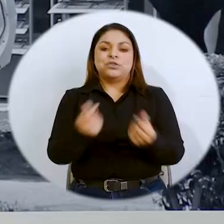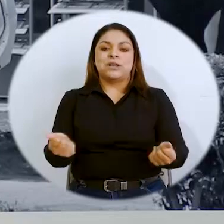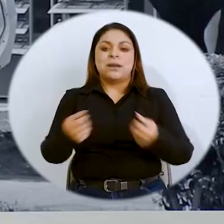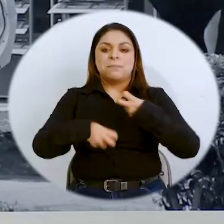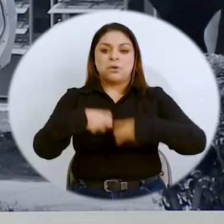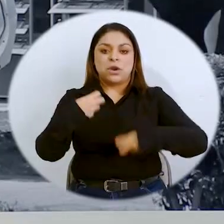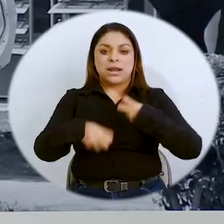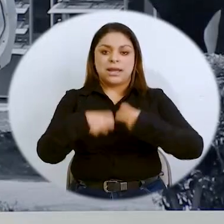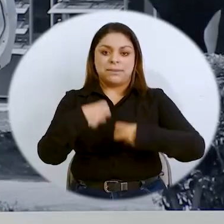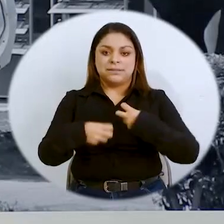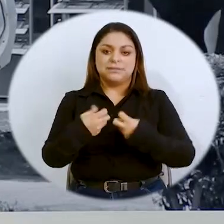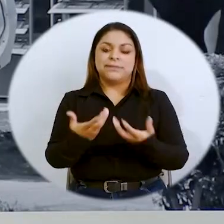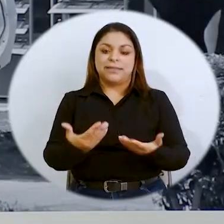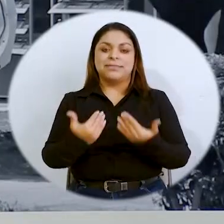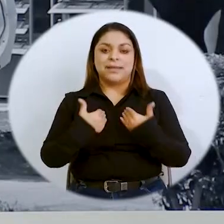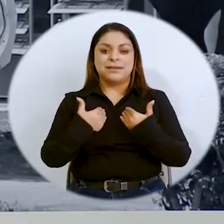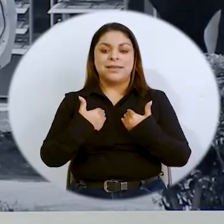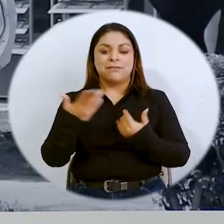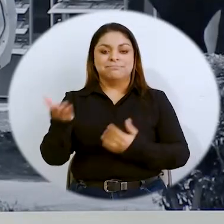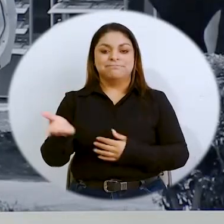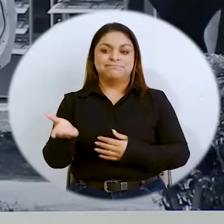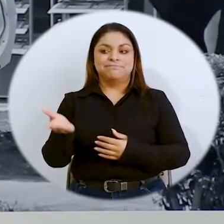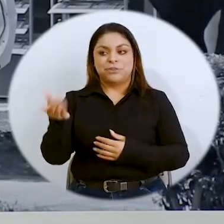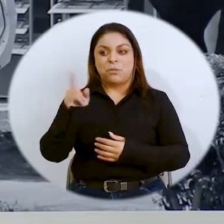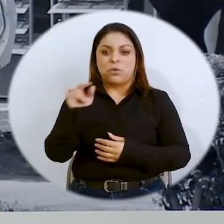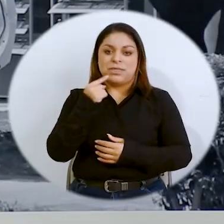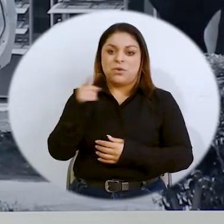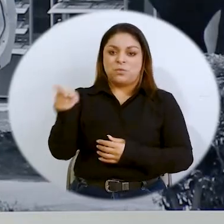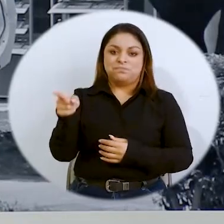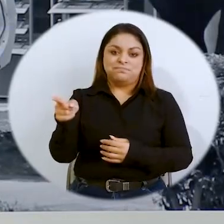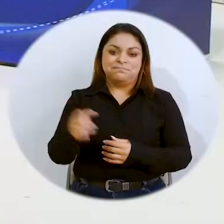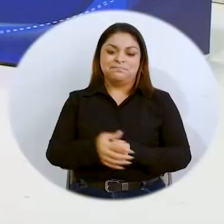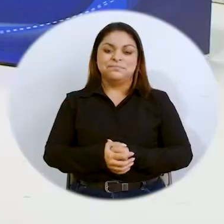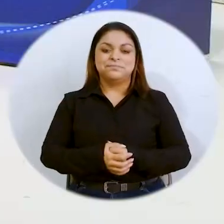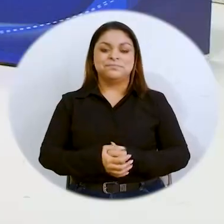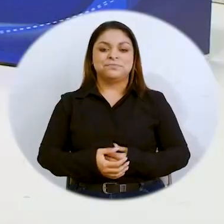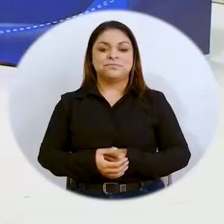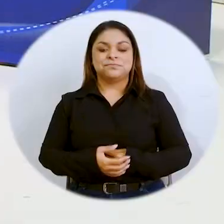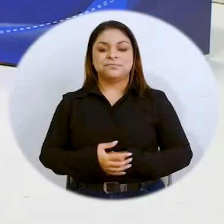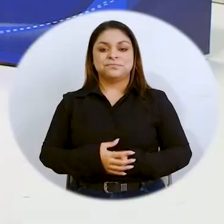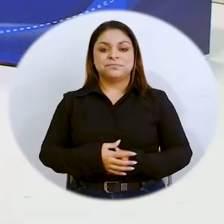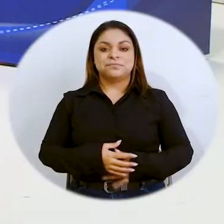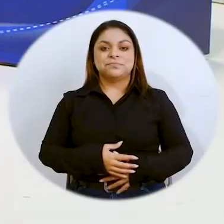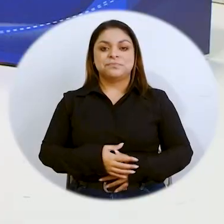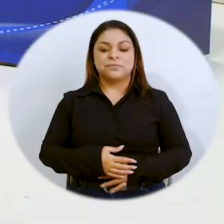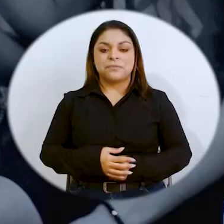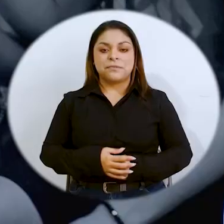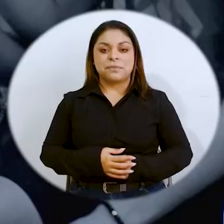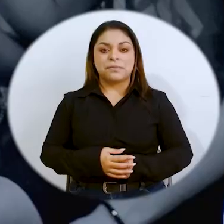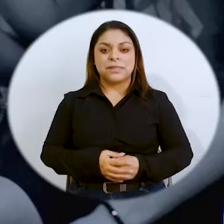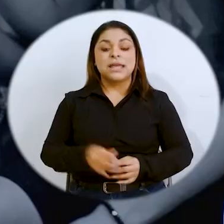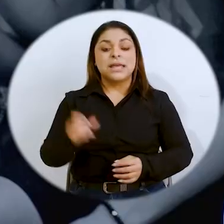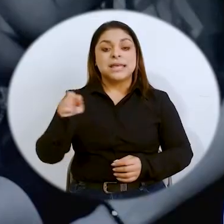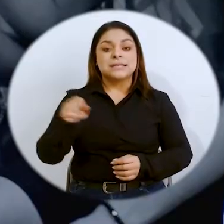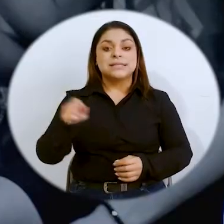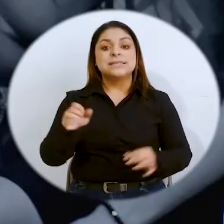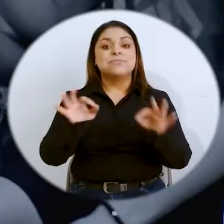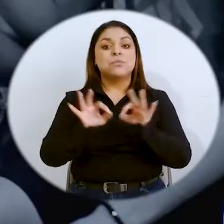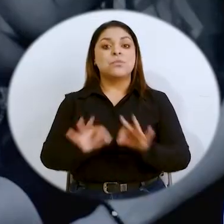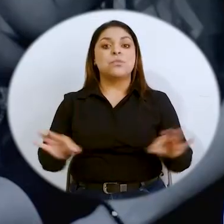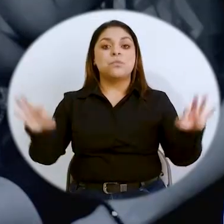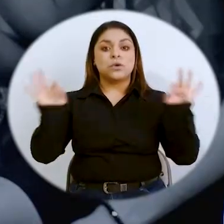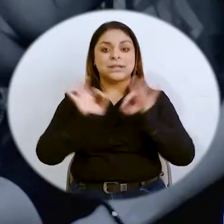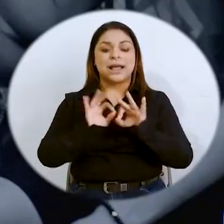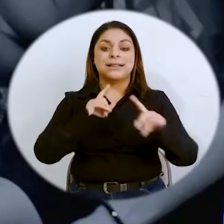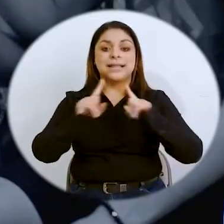de estos problemas que mencionaba ahora Roxana. Sí, importante